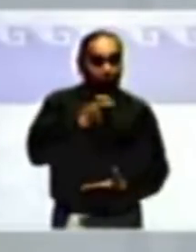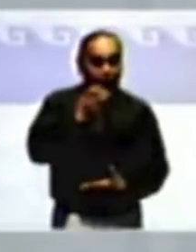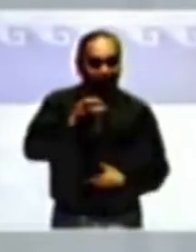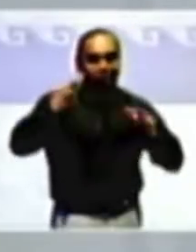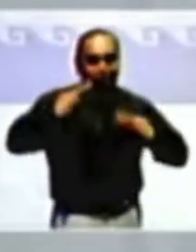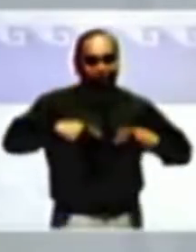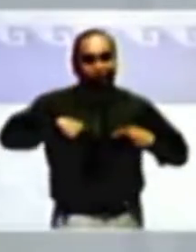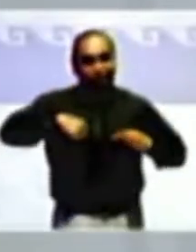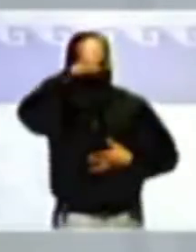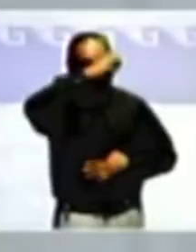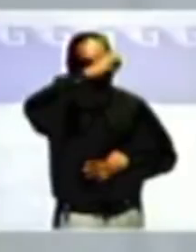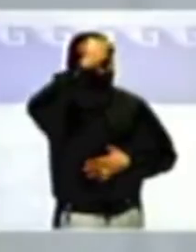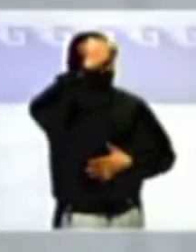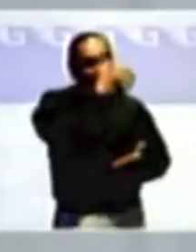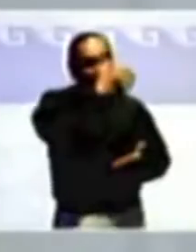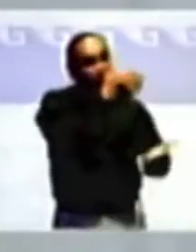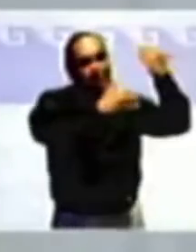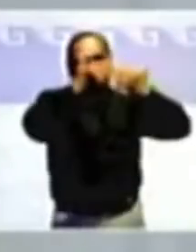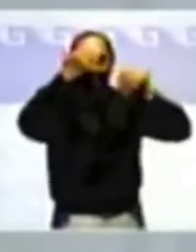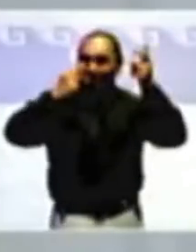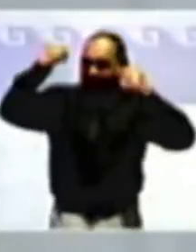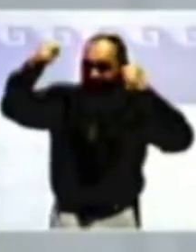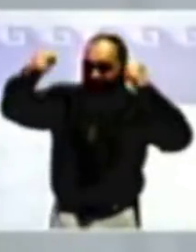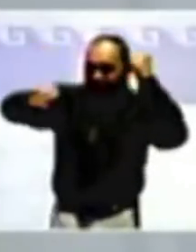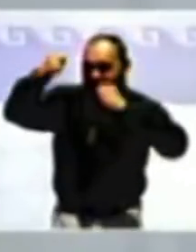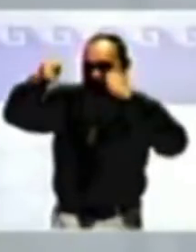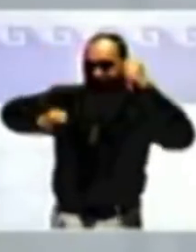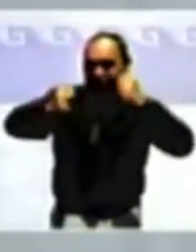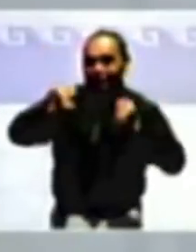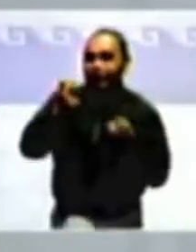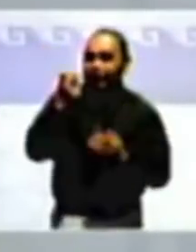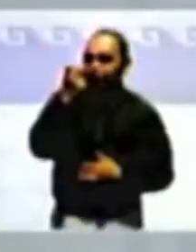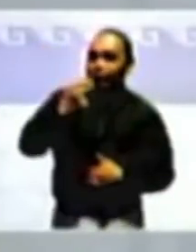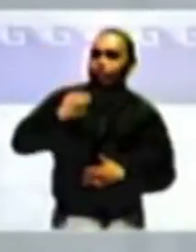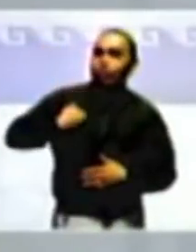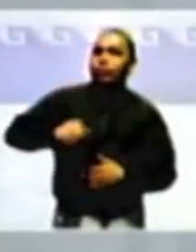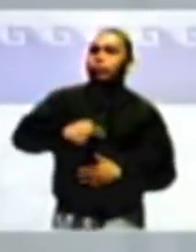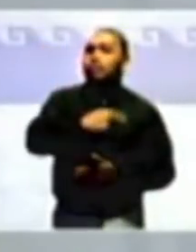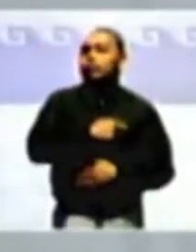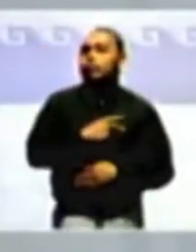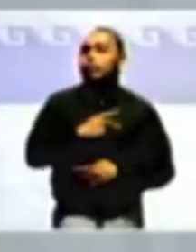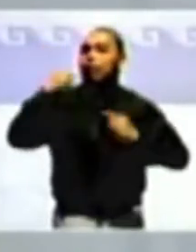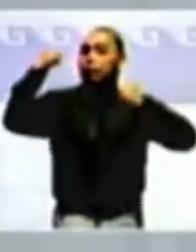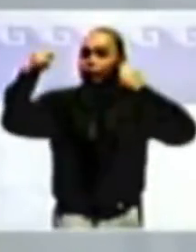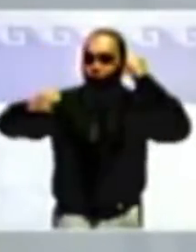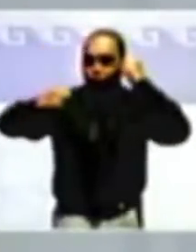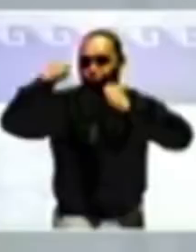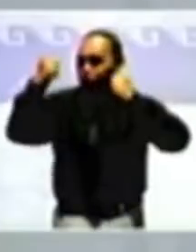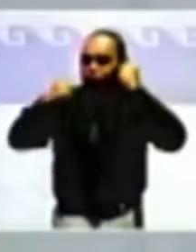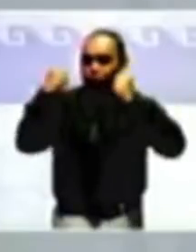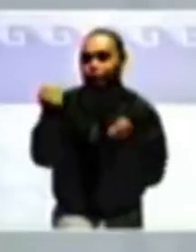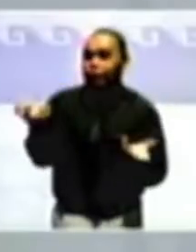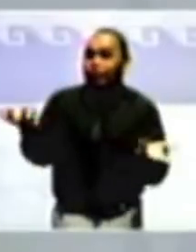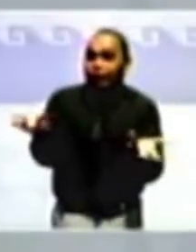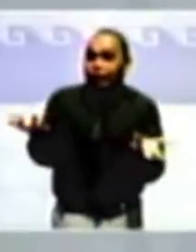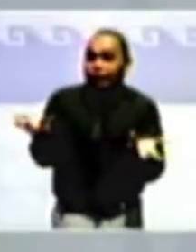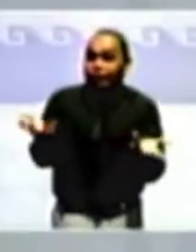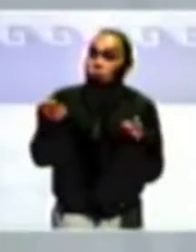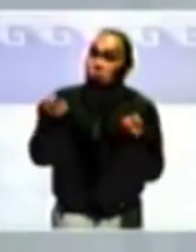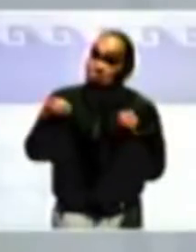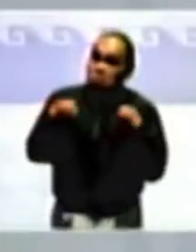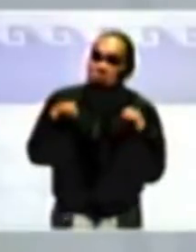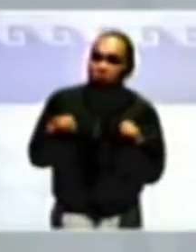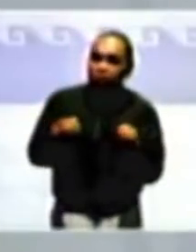e incrustarlo, porque tenemos mucho que hacer en turismo y creo que